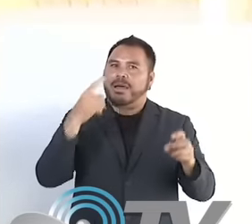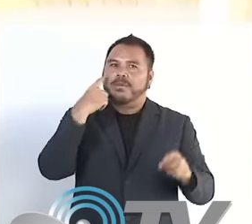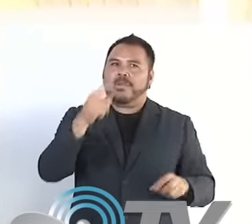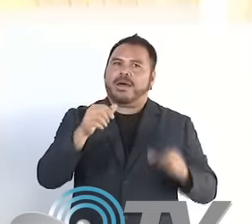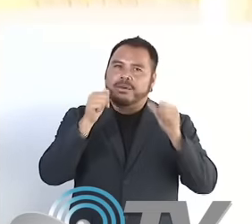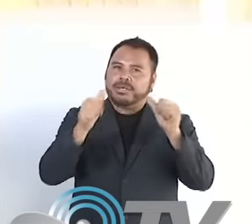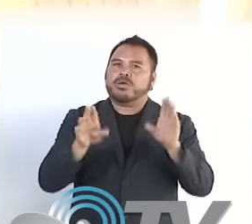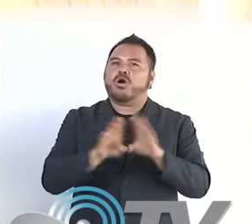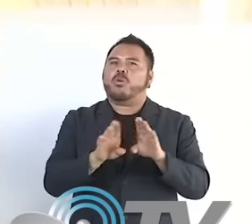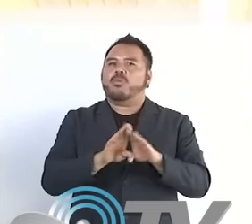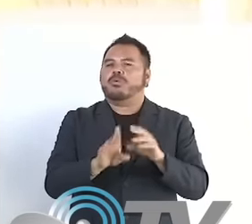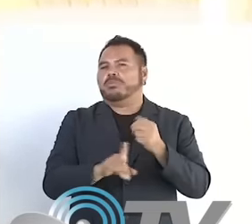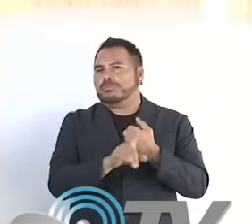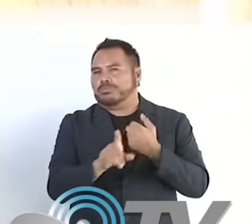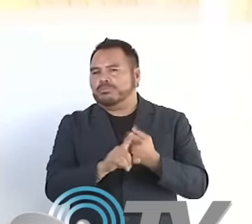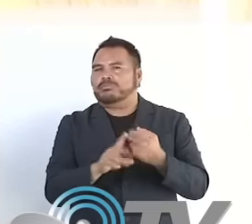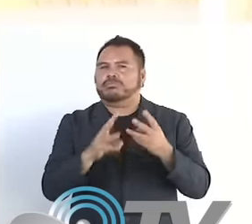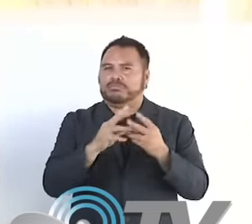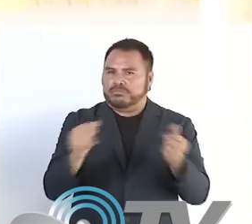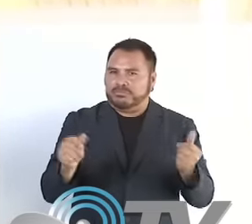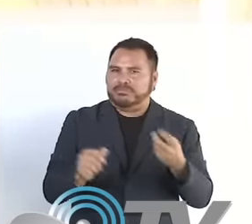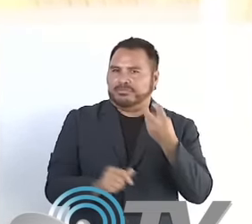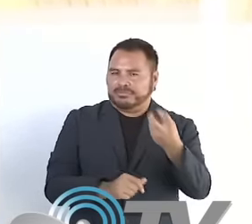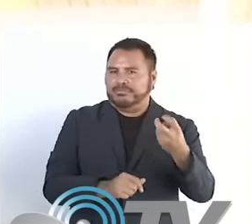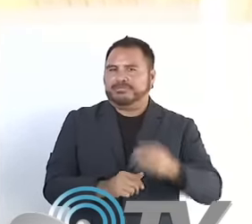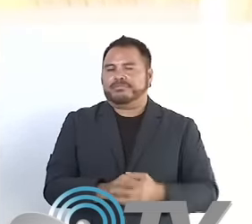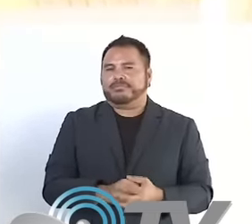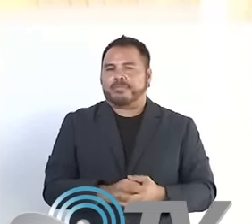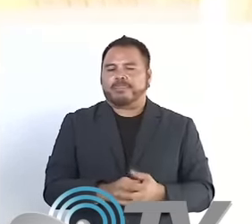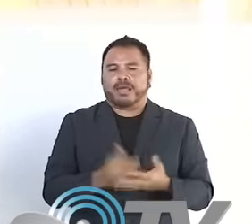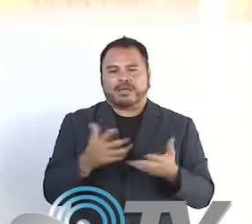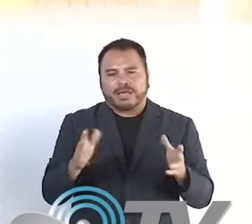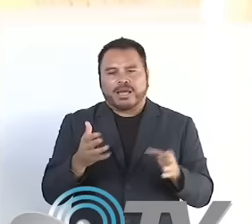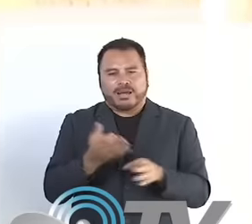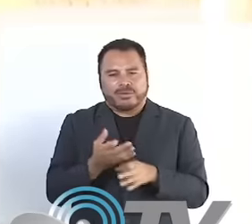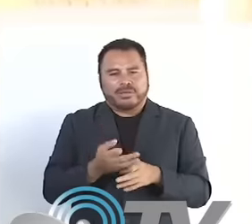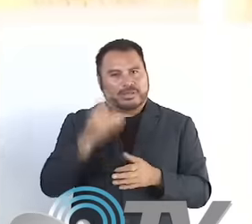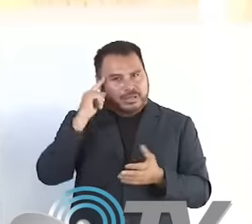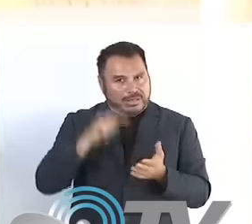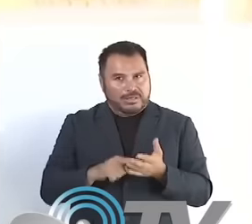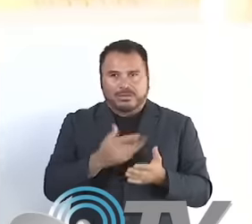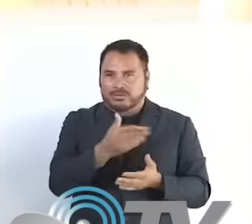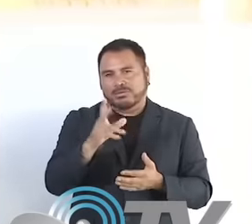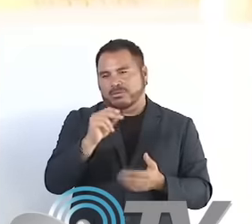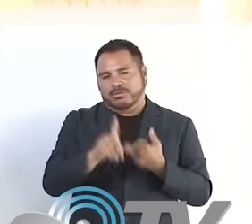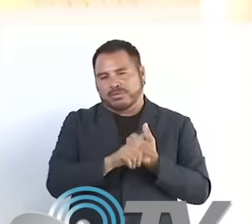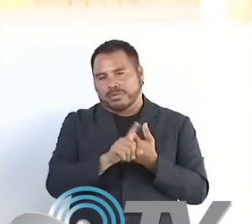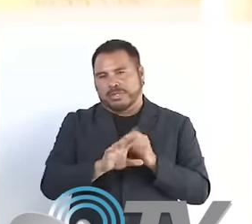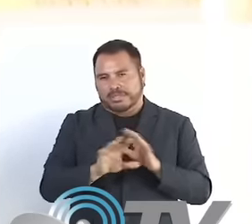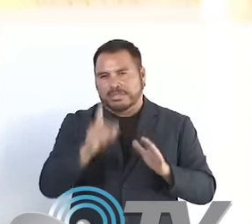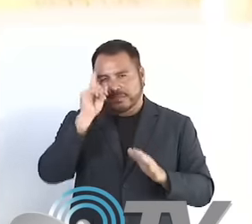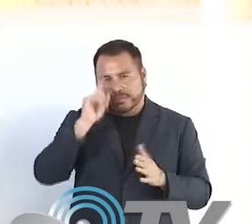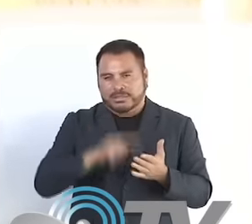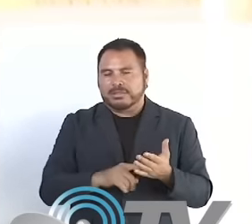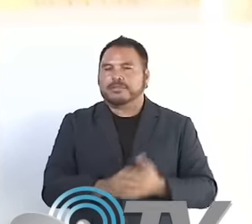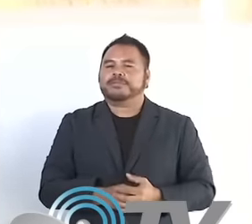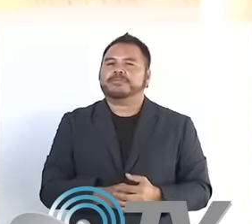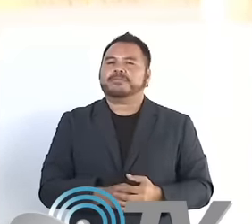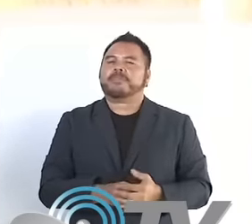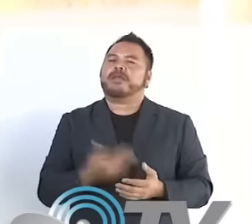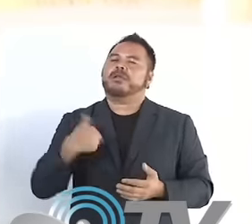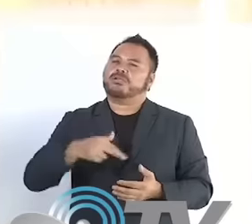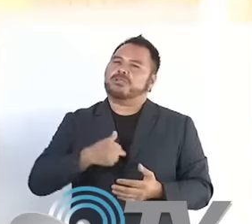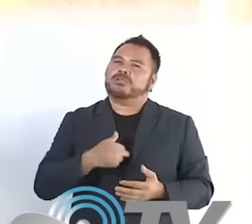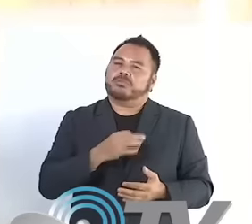la solución a este problema. Que bueno, en fin, ya creo que no tenemos ningún problema. Lo que les